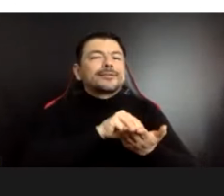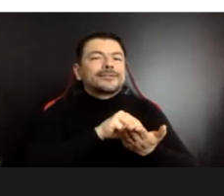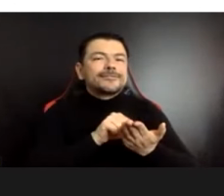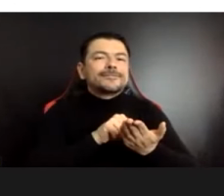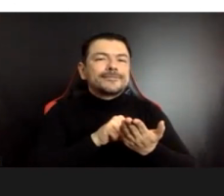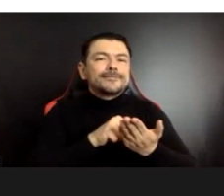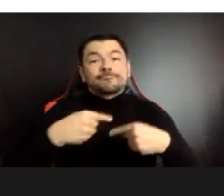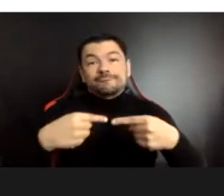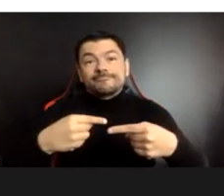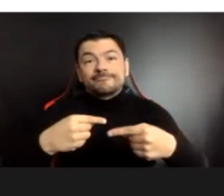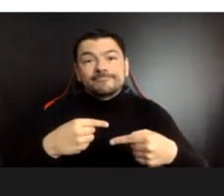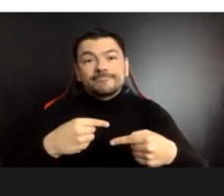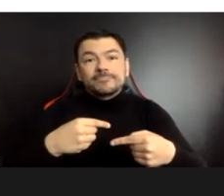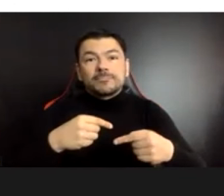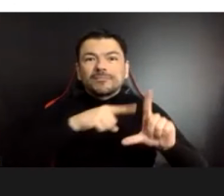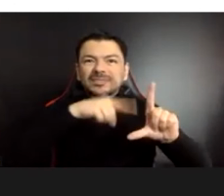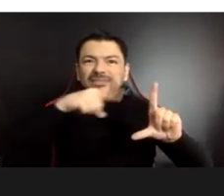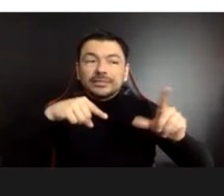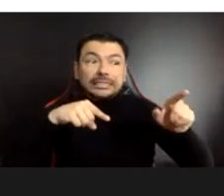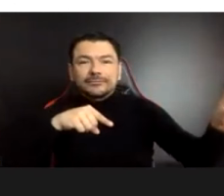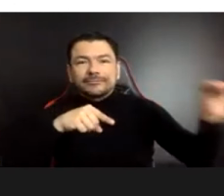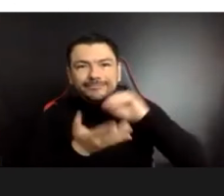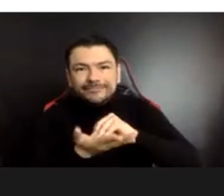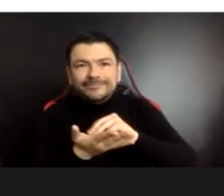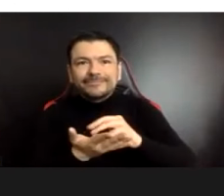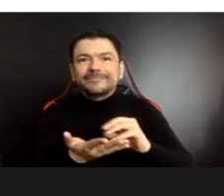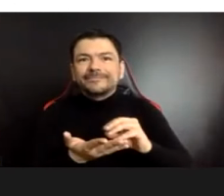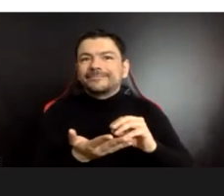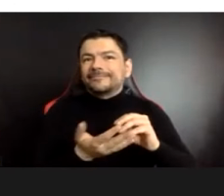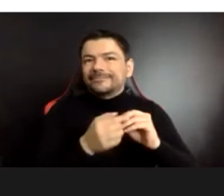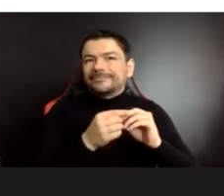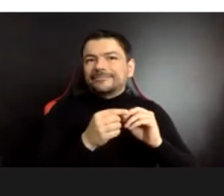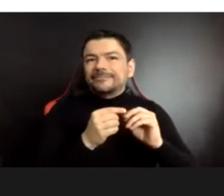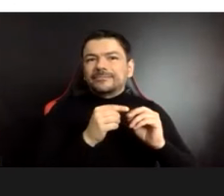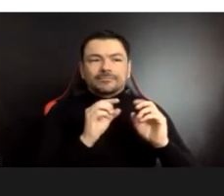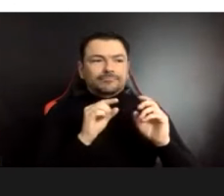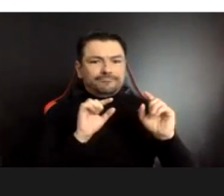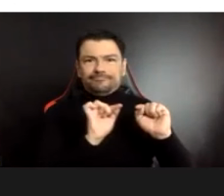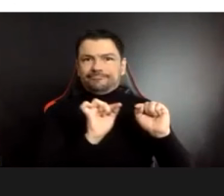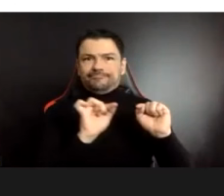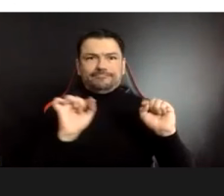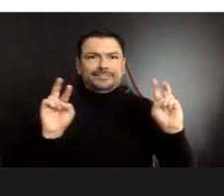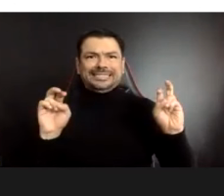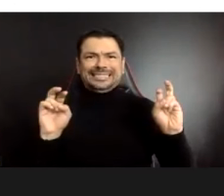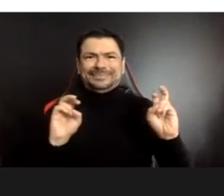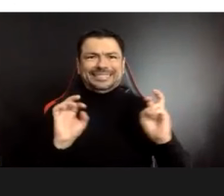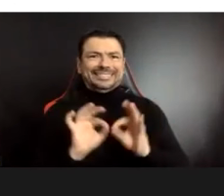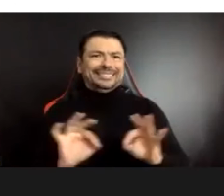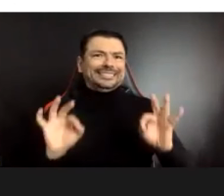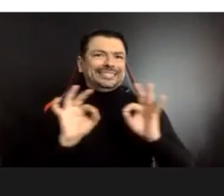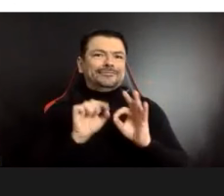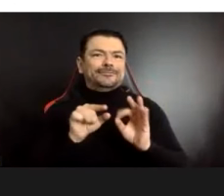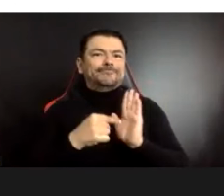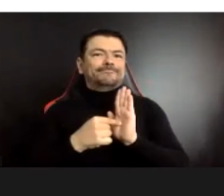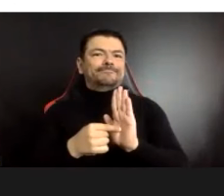decimos síntesis de evidencia cualitativa, toda ella reuniéndose y asegurándonos que se